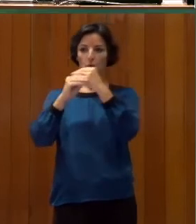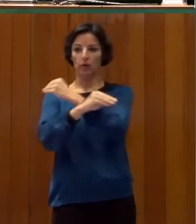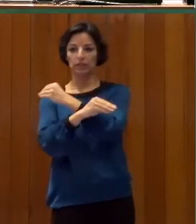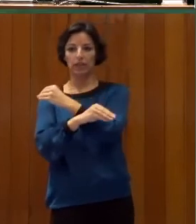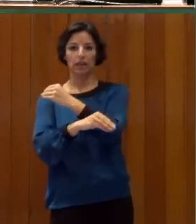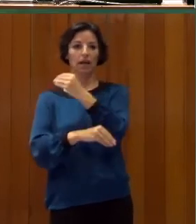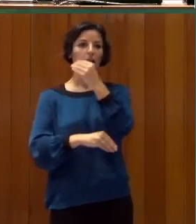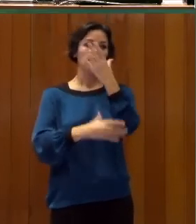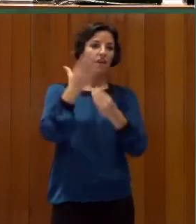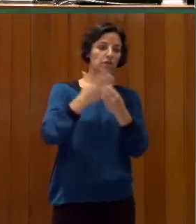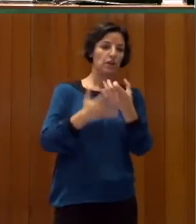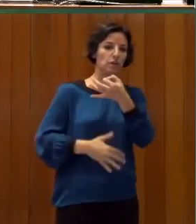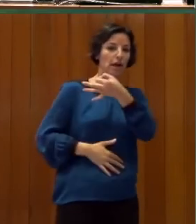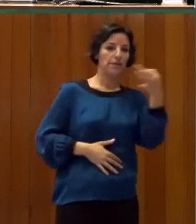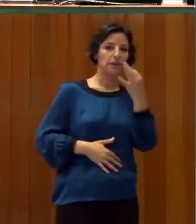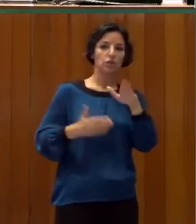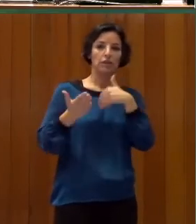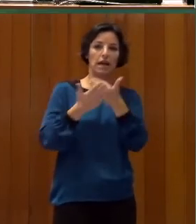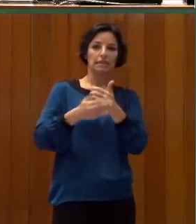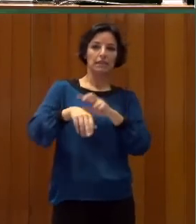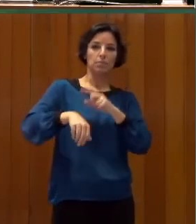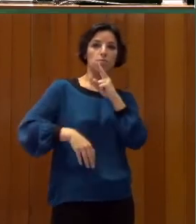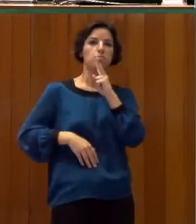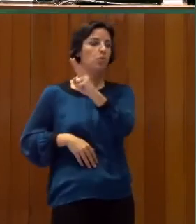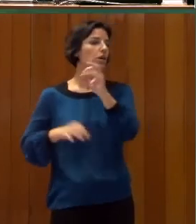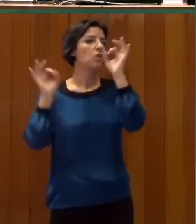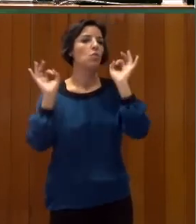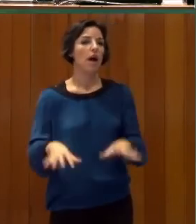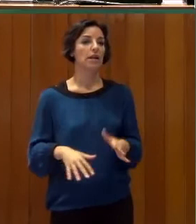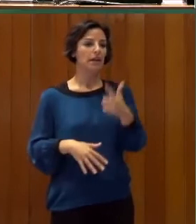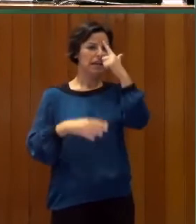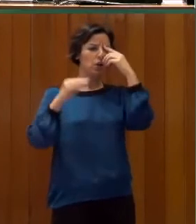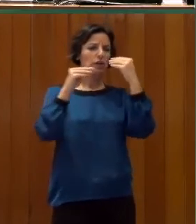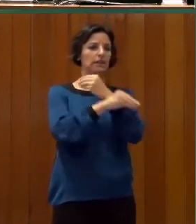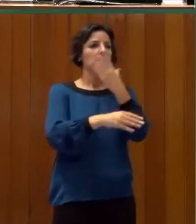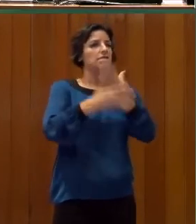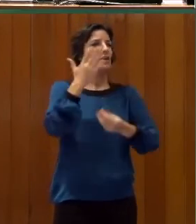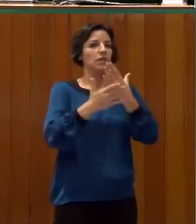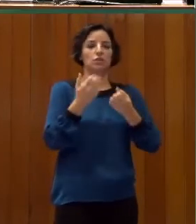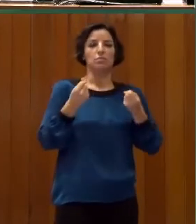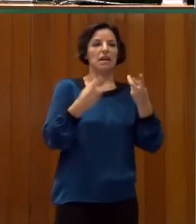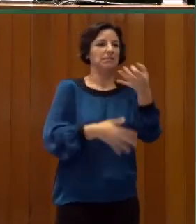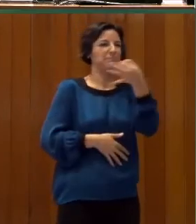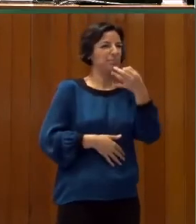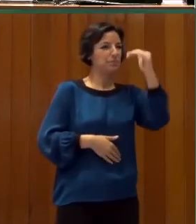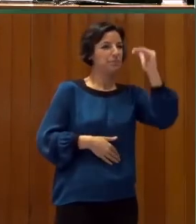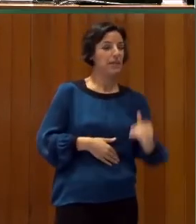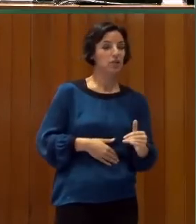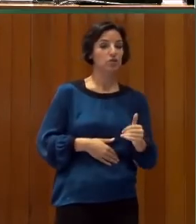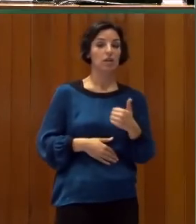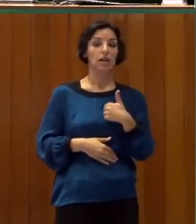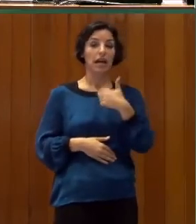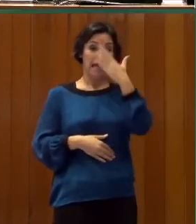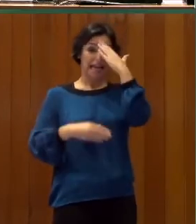de reacción. Lo mismo, producen menor número de aciertos en la condición incongruente y un mayor tiempo de reacción en la